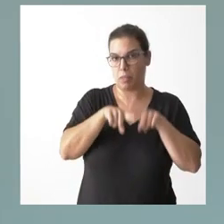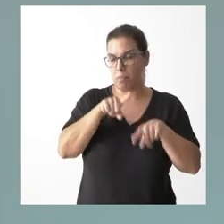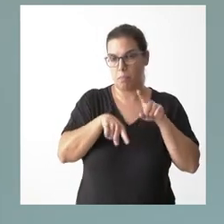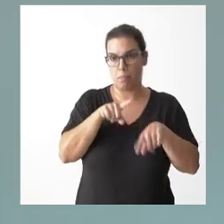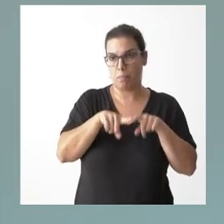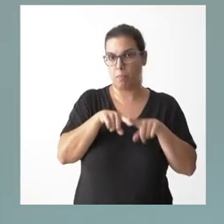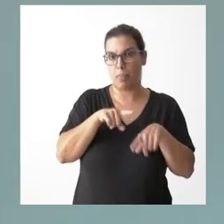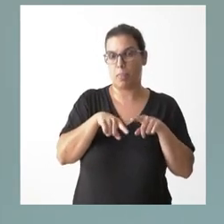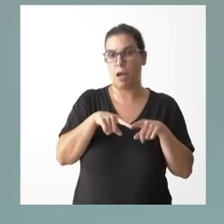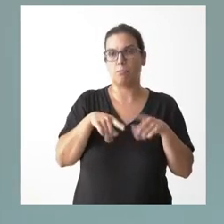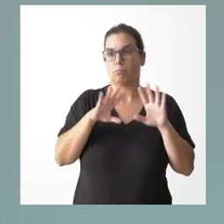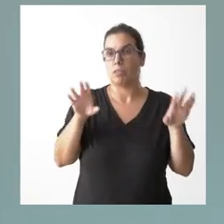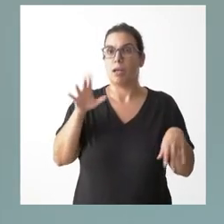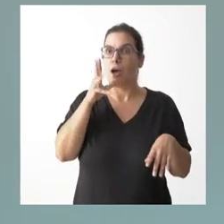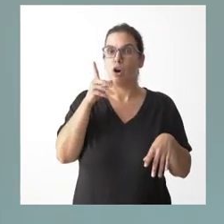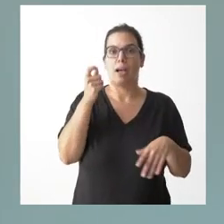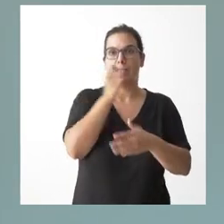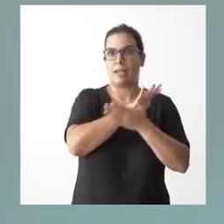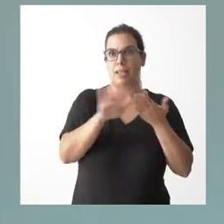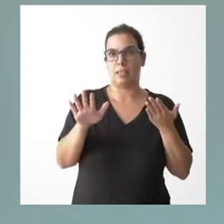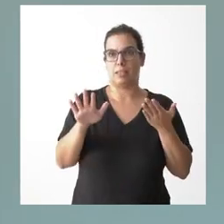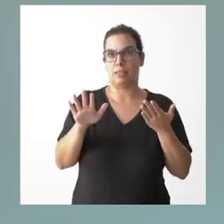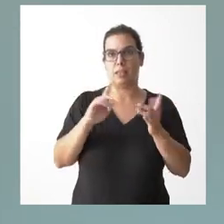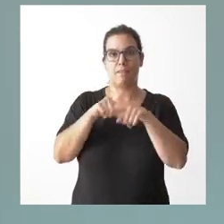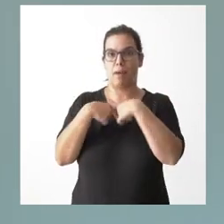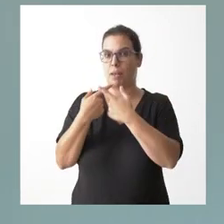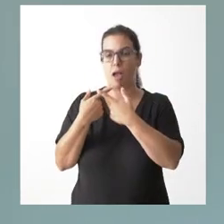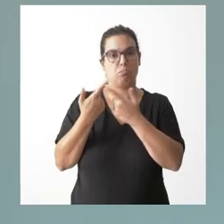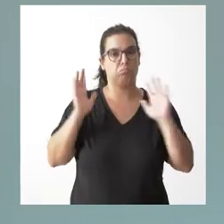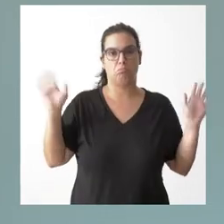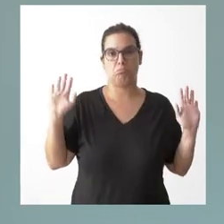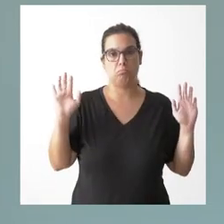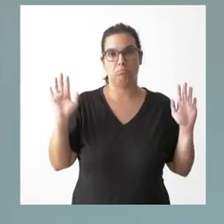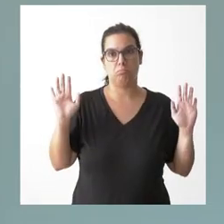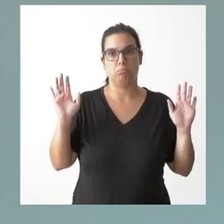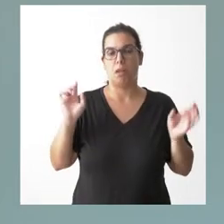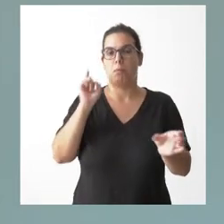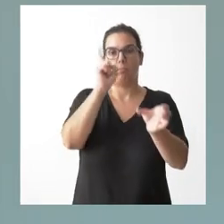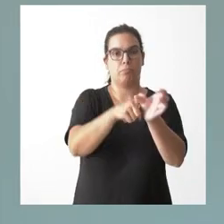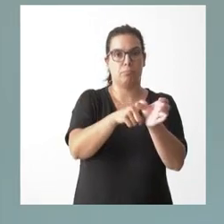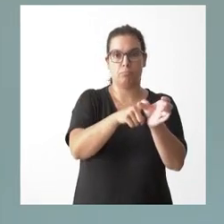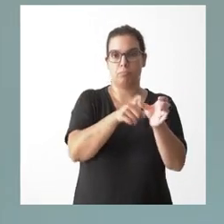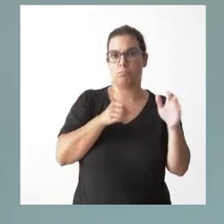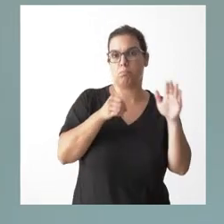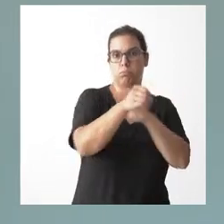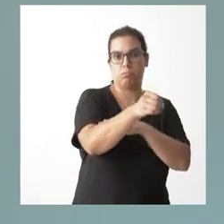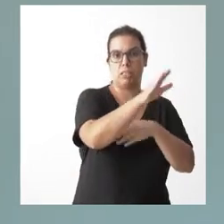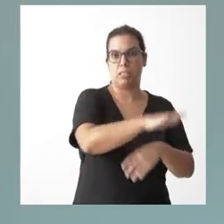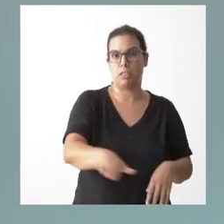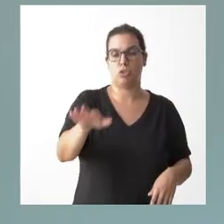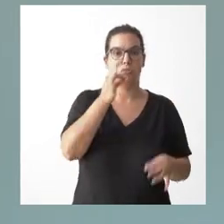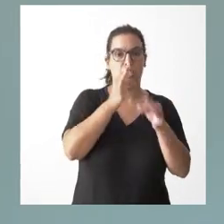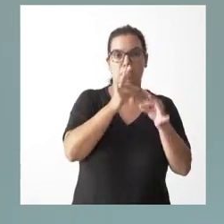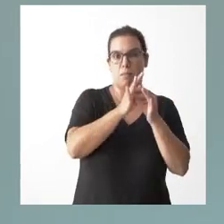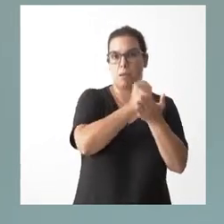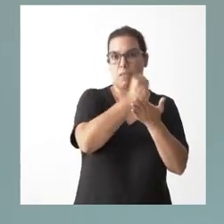gestión indirecta, eso es lo que ahora ya no tienen que hacer nada las familias. O sea, ya se inscriben, se matriculan, se tendrá que matricular en septiembre, como cualquier